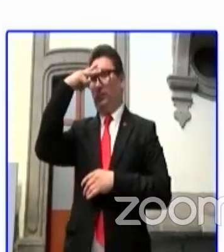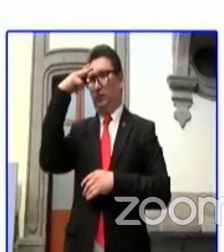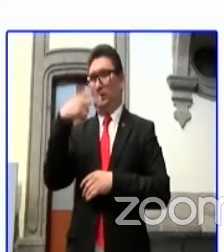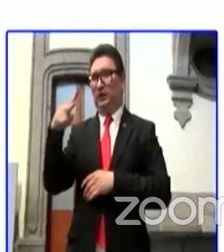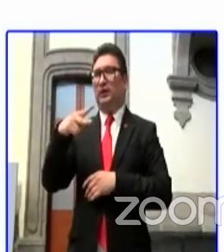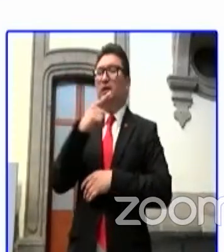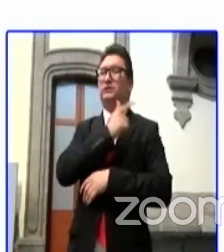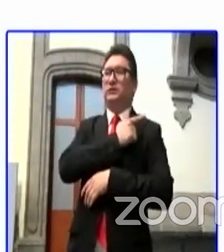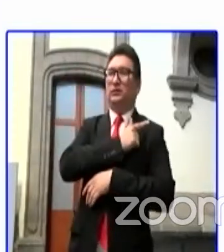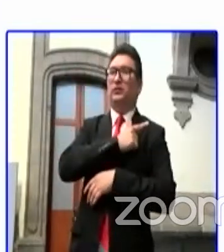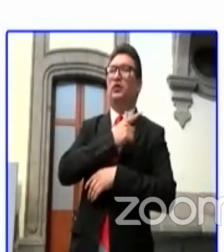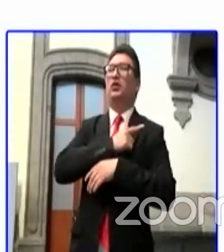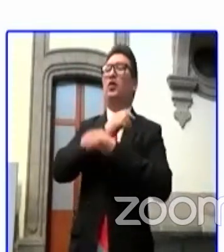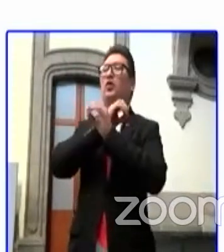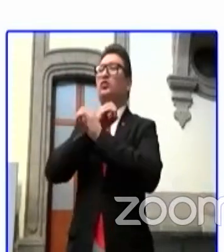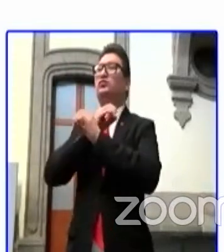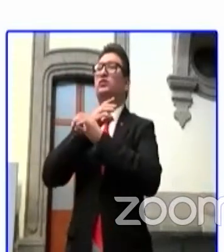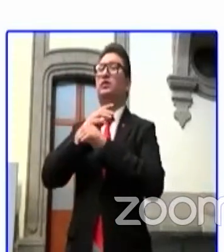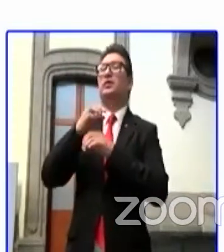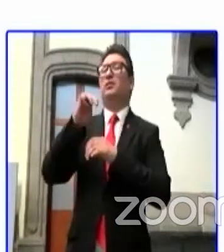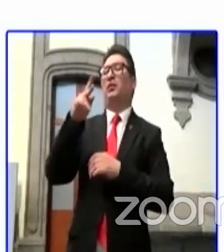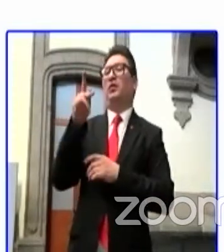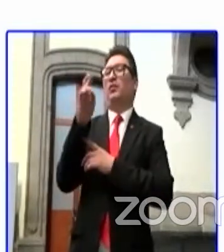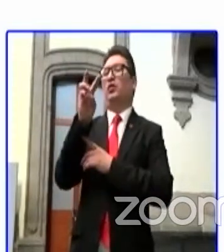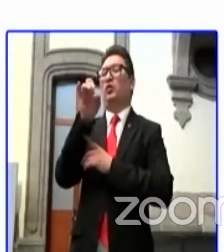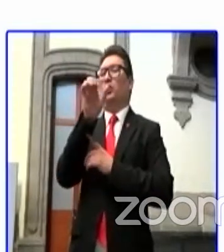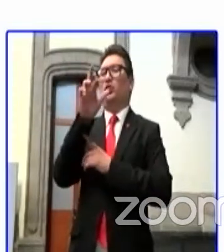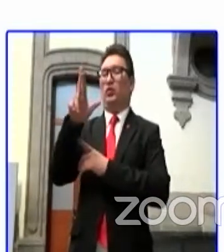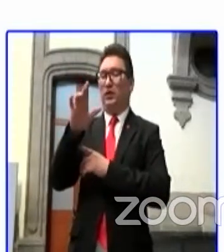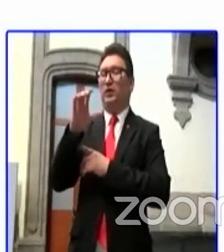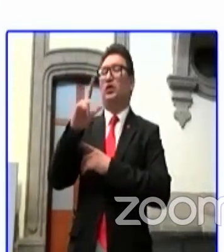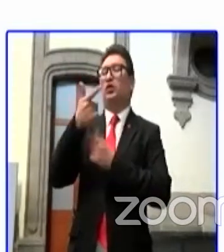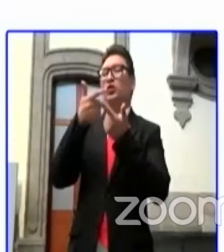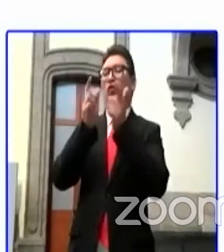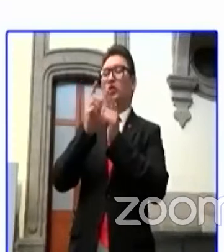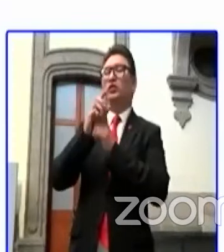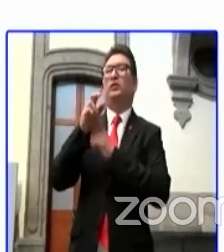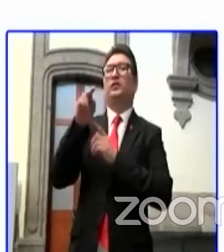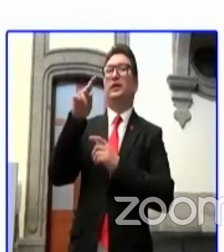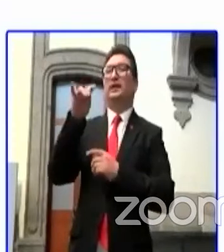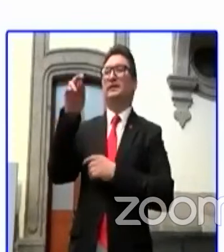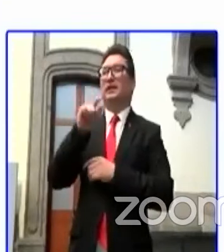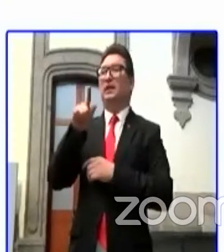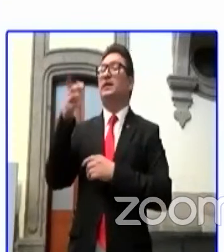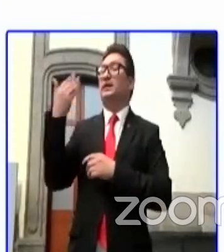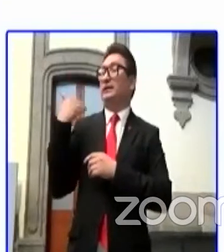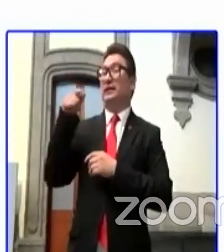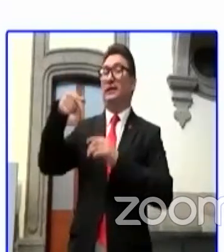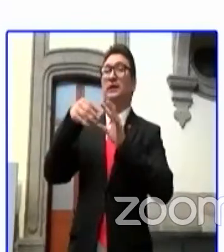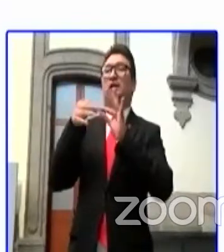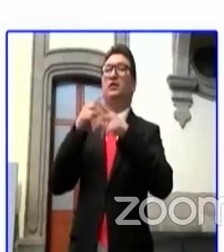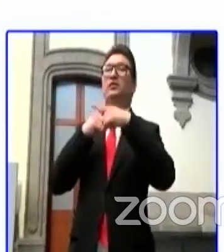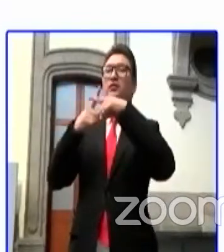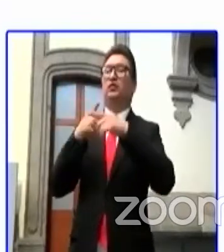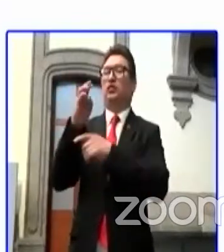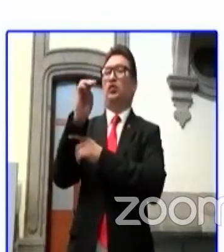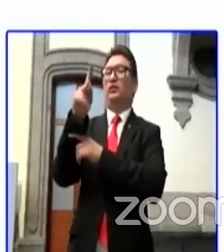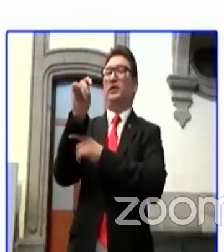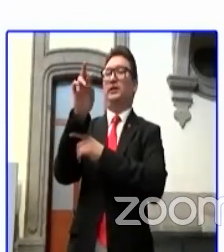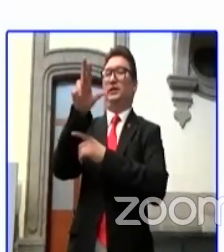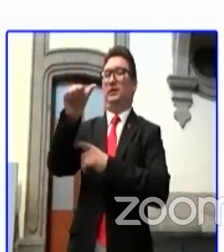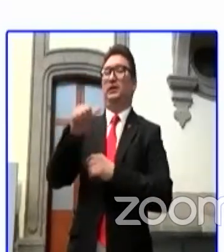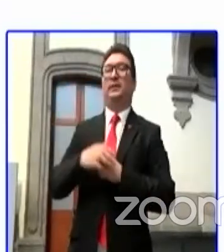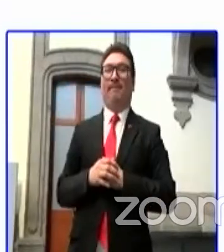Gamesa, Oso, Manpower, Cosmic Group, Nestlé y recientemente se ha sumado Cometra.